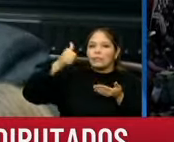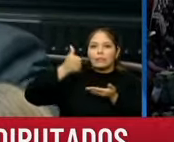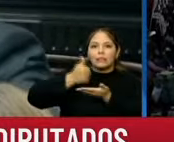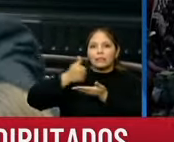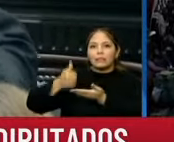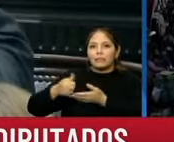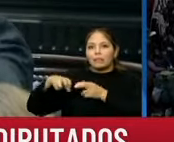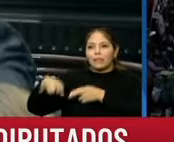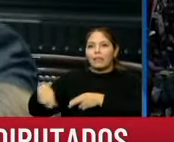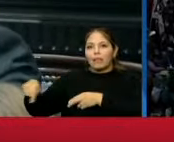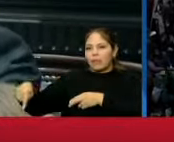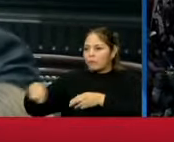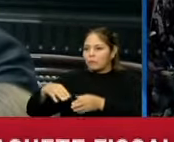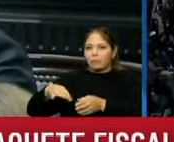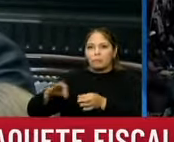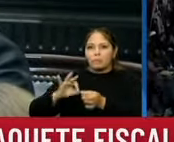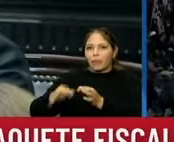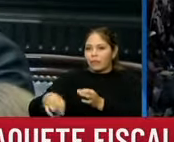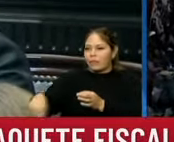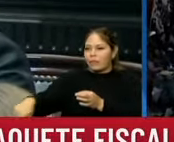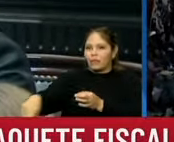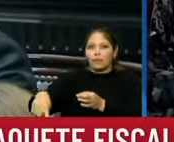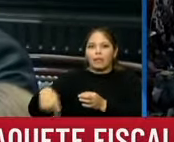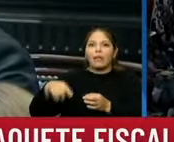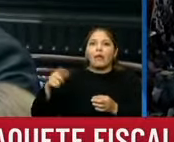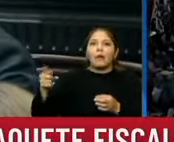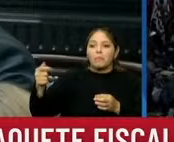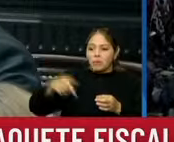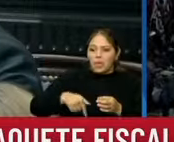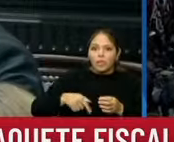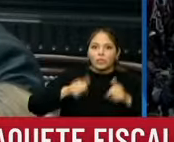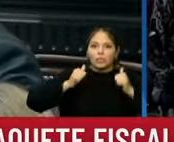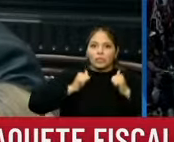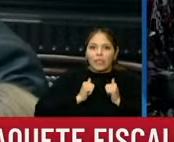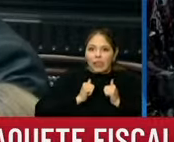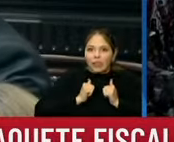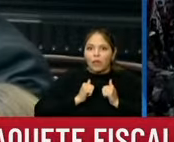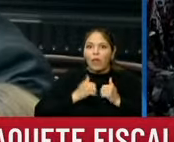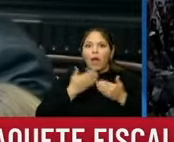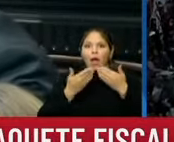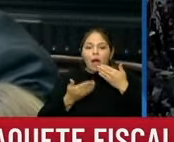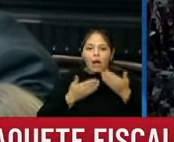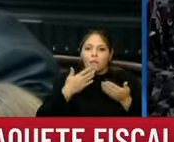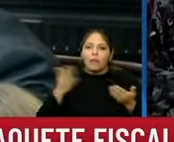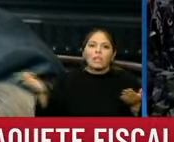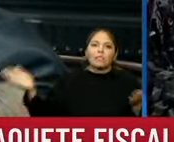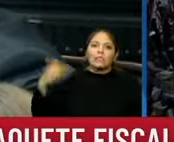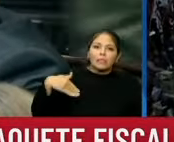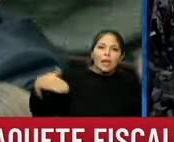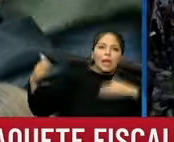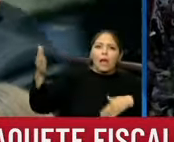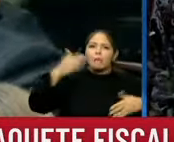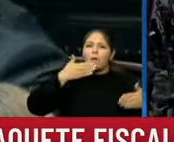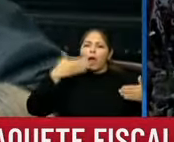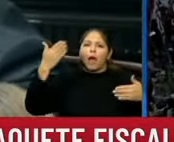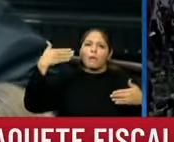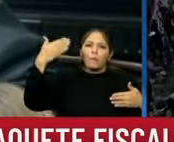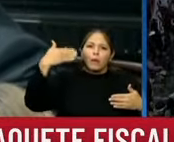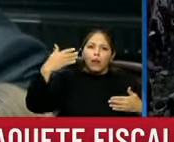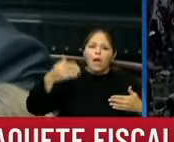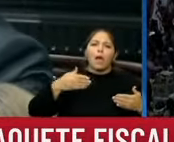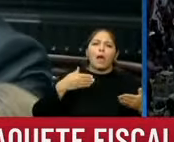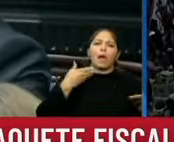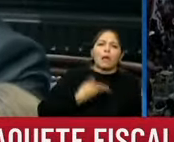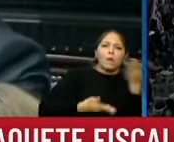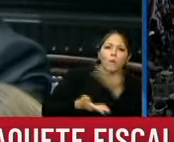Píparo está en el mismo nivel. No. Sí, sí, sí. Sí ¿para no, el presidente? Sí, claro. Sí, sí. Claro. Yo le pregunté al presidente. Píparo está al mismo sí, nivel sí. Que Keynes. Yo le pregunté al presidente. A